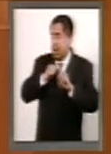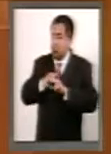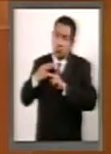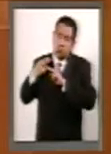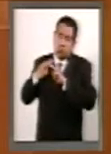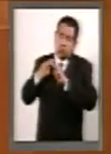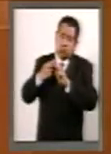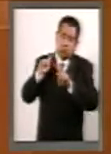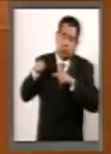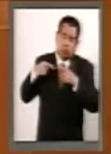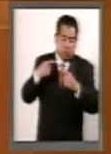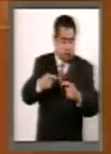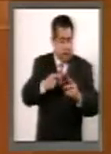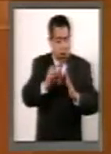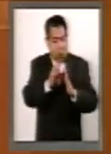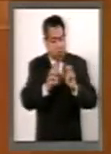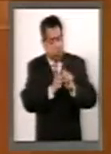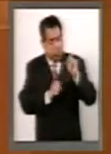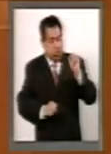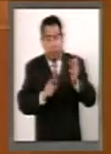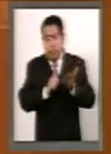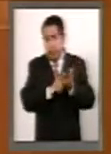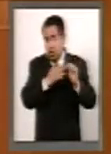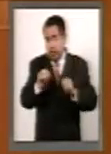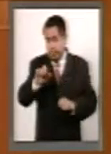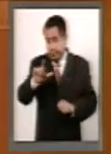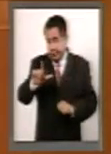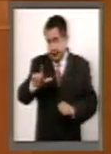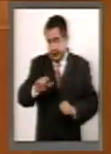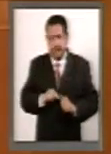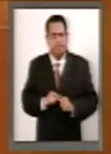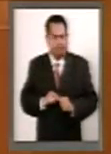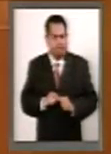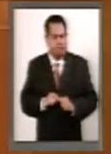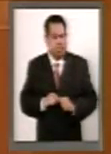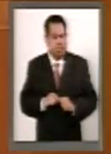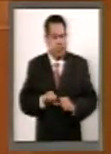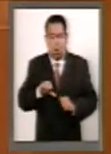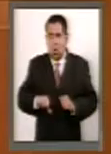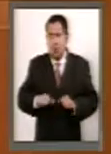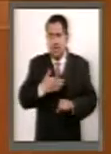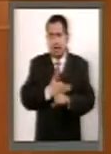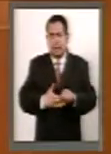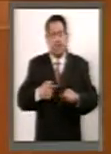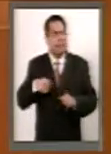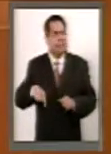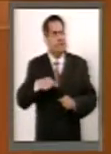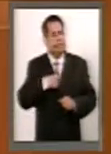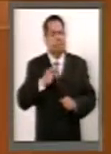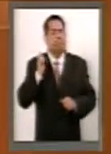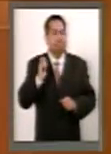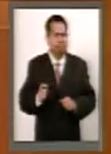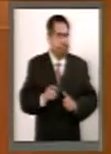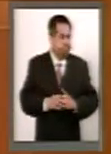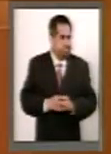Constitución, la de 1917, esta tarde hacemos y